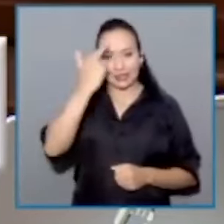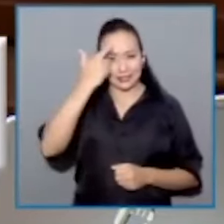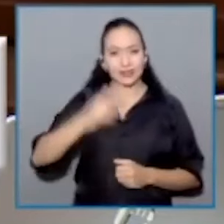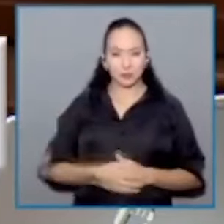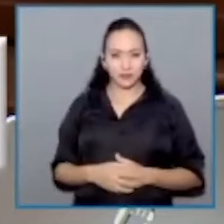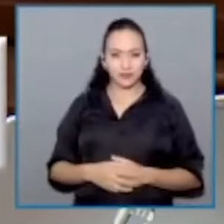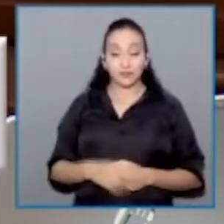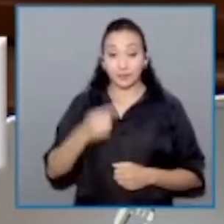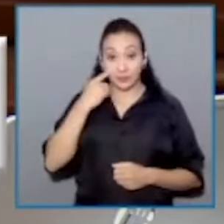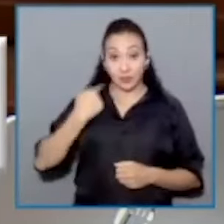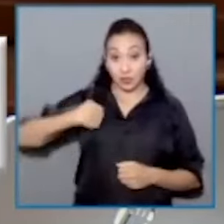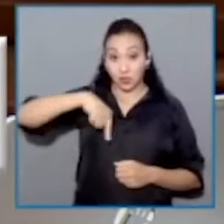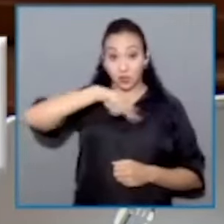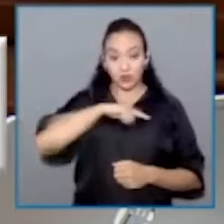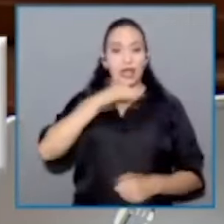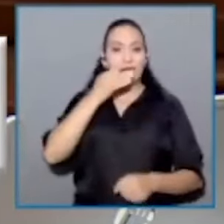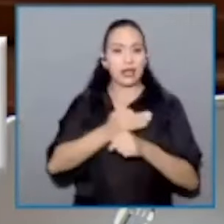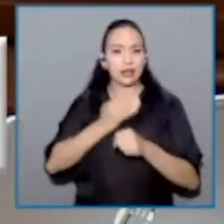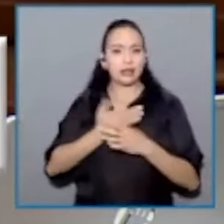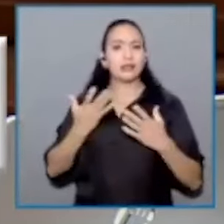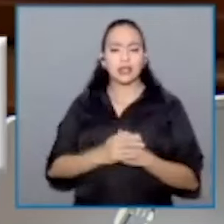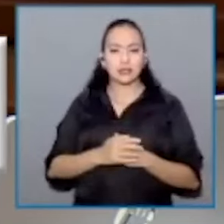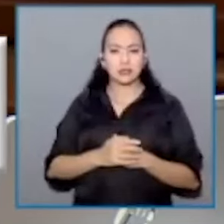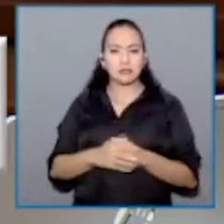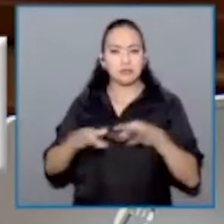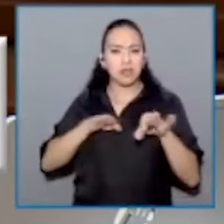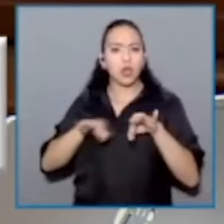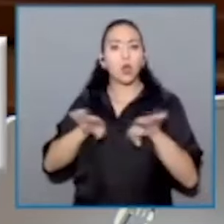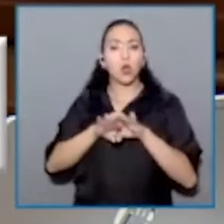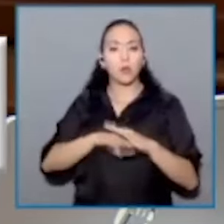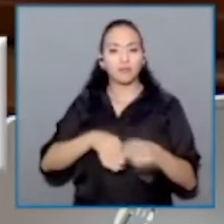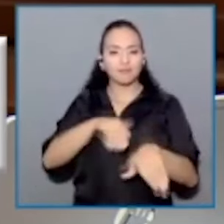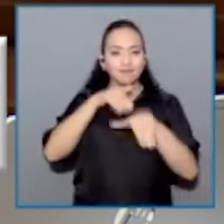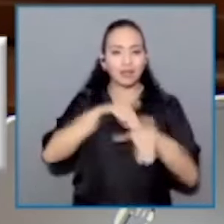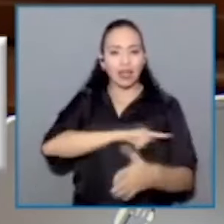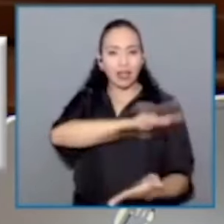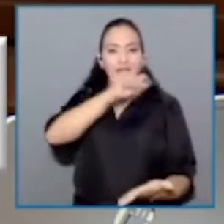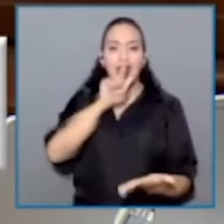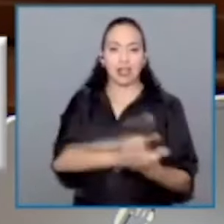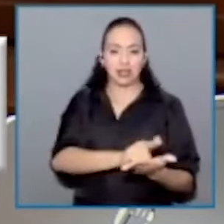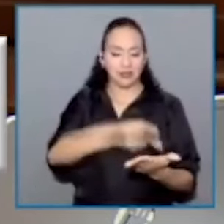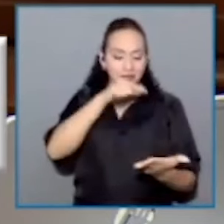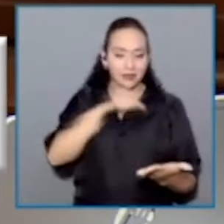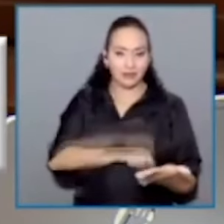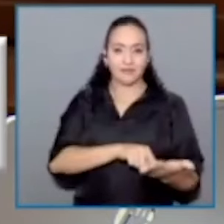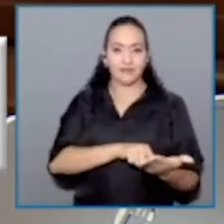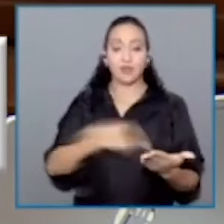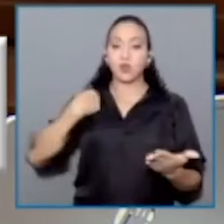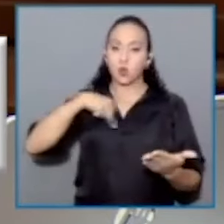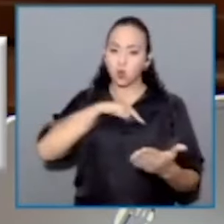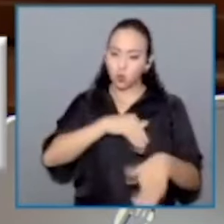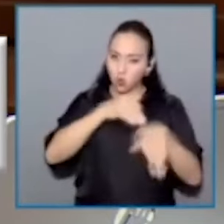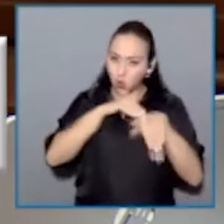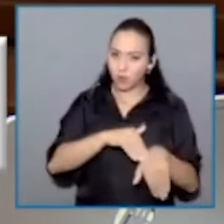nosotros actuando con fundamento en una ley emitida por el propio Congreso de la Unión y con motivo